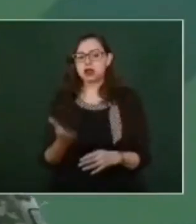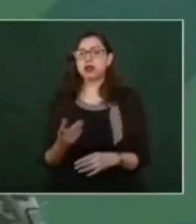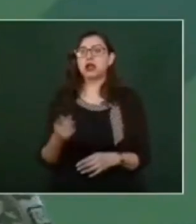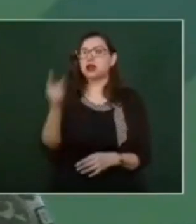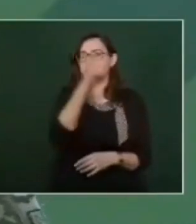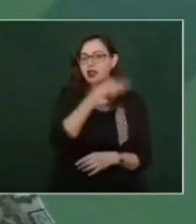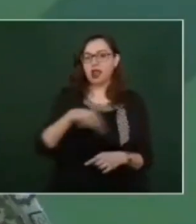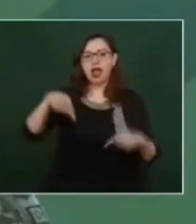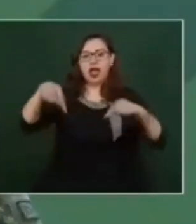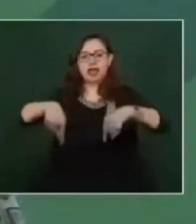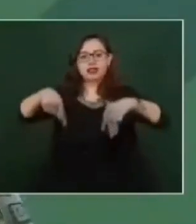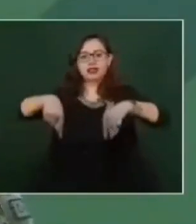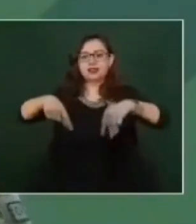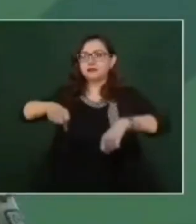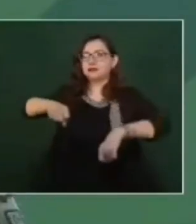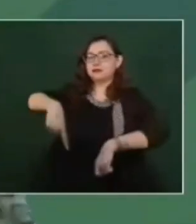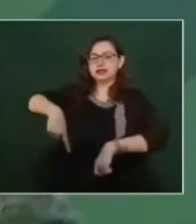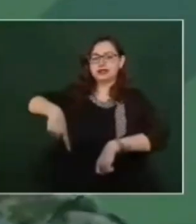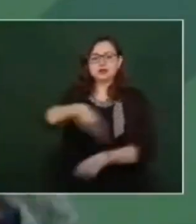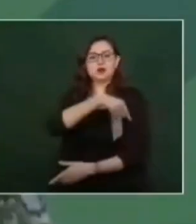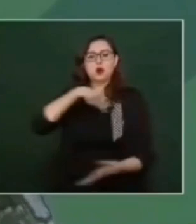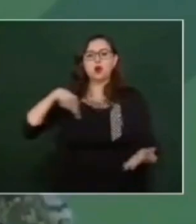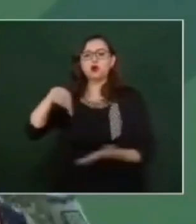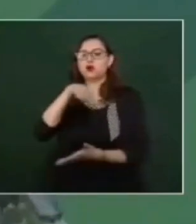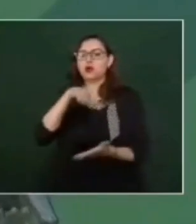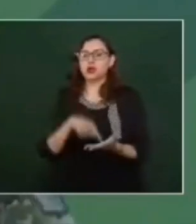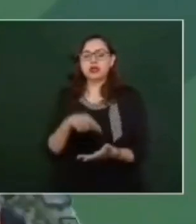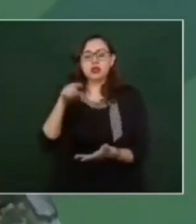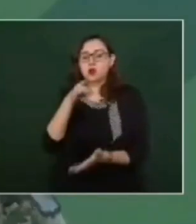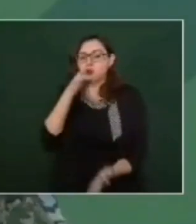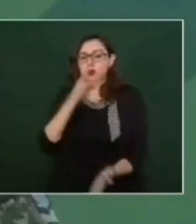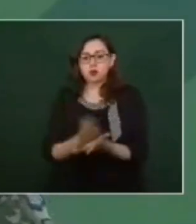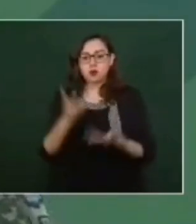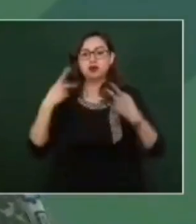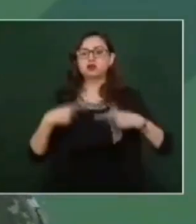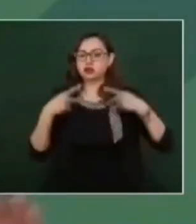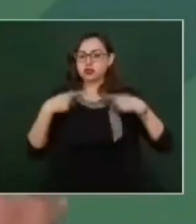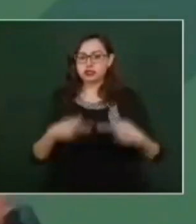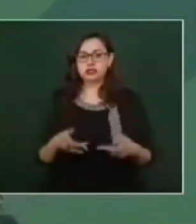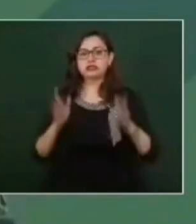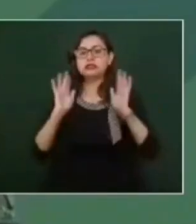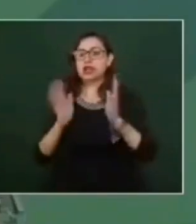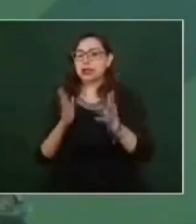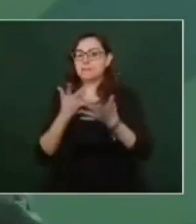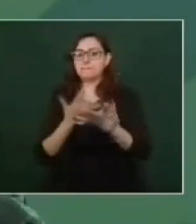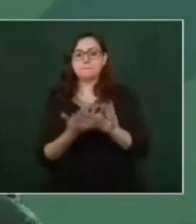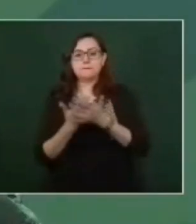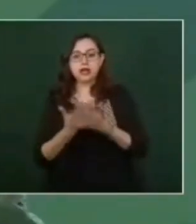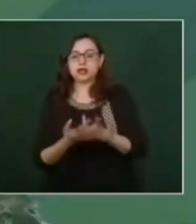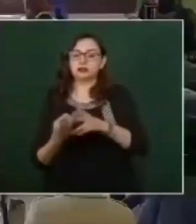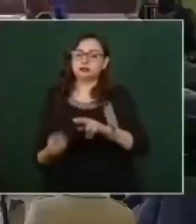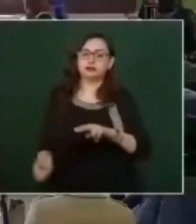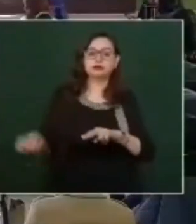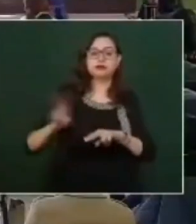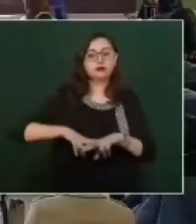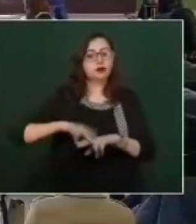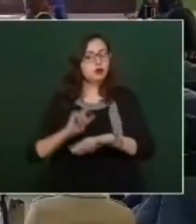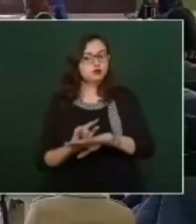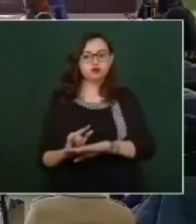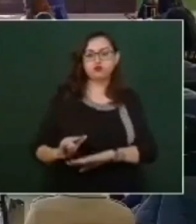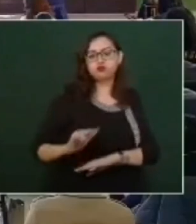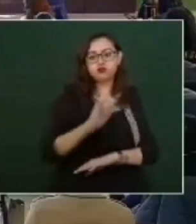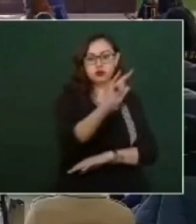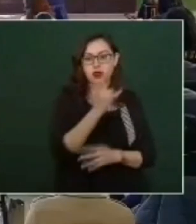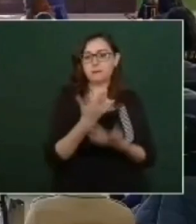estéril. Esta es la zona donde únicamente ya hay pasajeros que van a abordar. Y como en todo aeropuerto, que es un